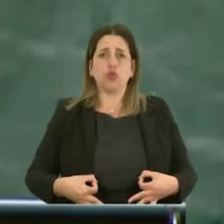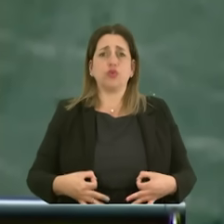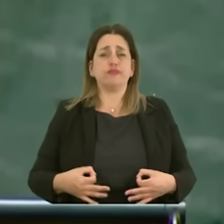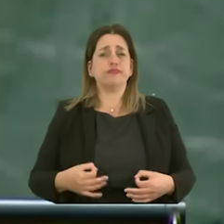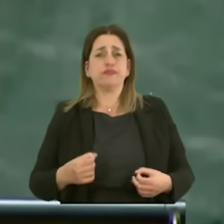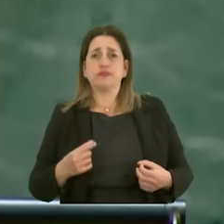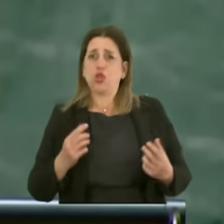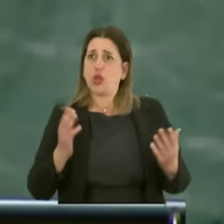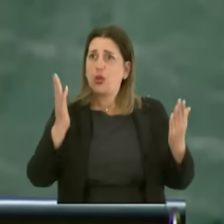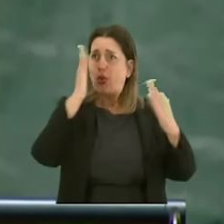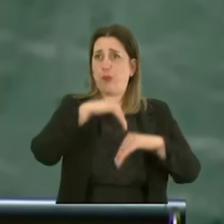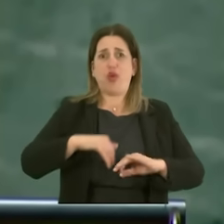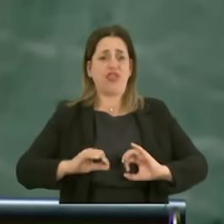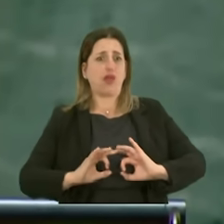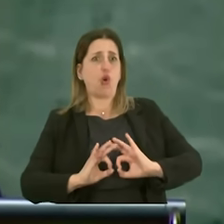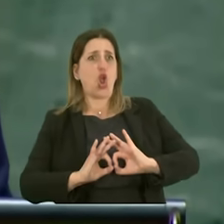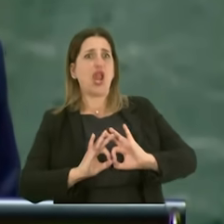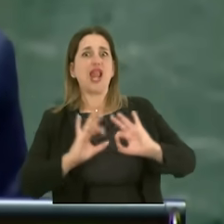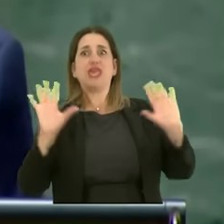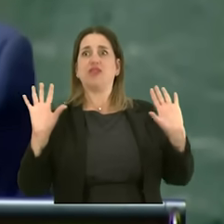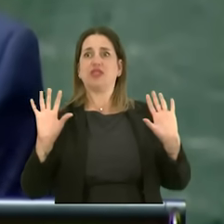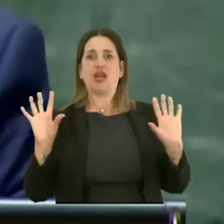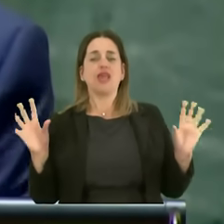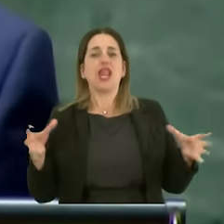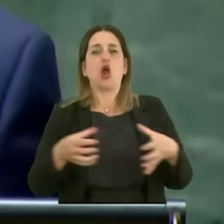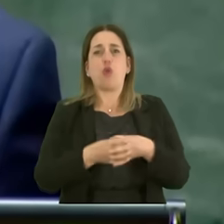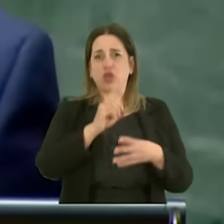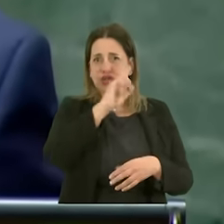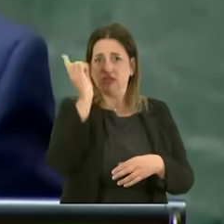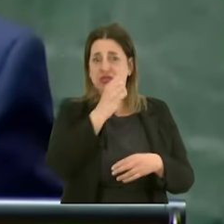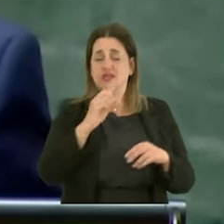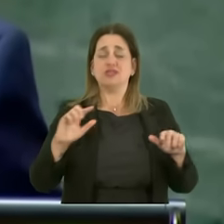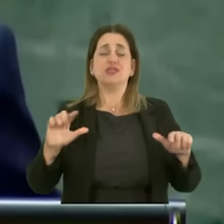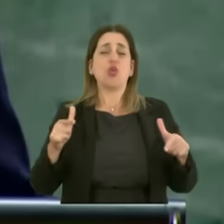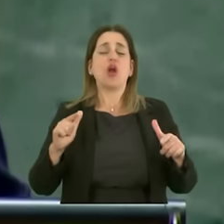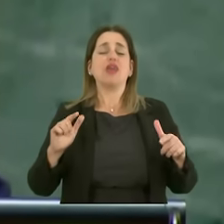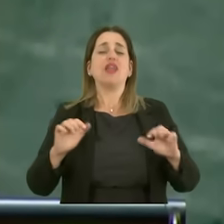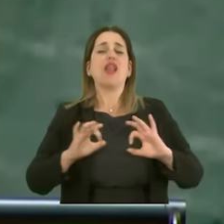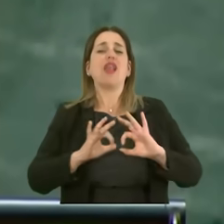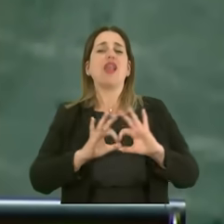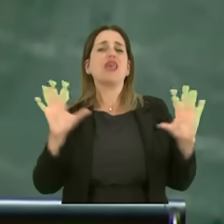gozar plenamente de la Libertad en la comunidad internacional si no hay libertad de